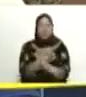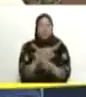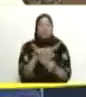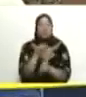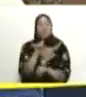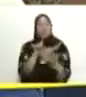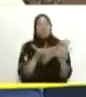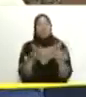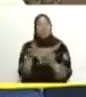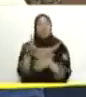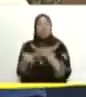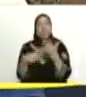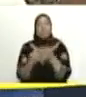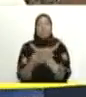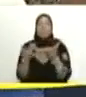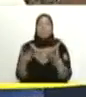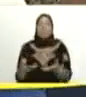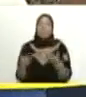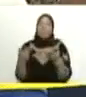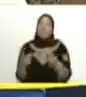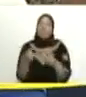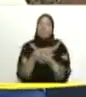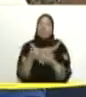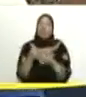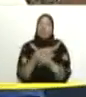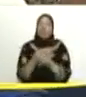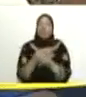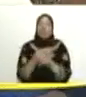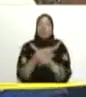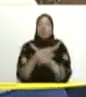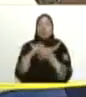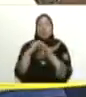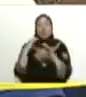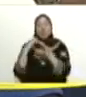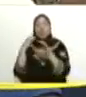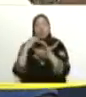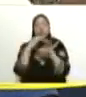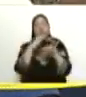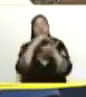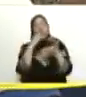60 metros de canalización y también y tuberías, hicieron